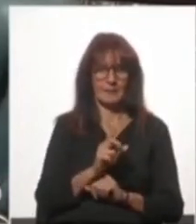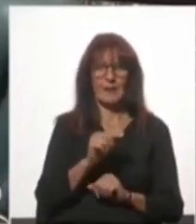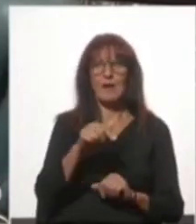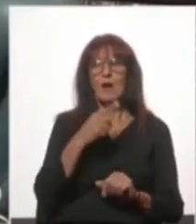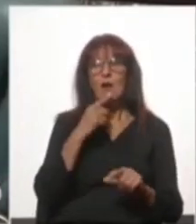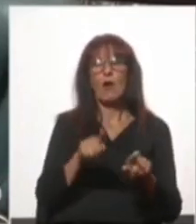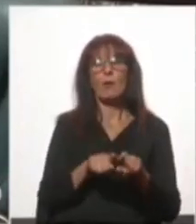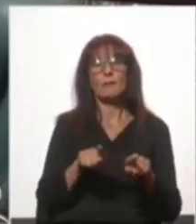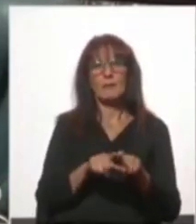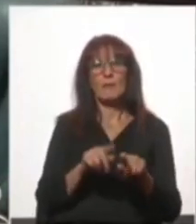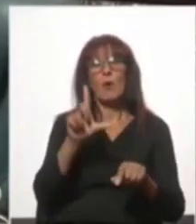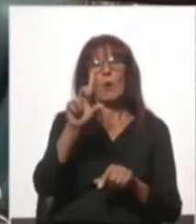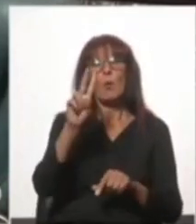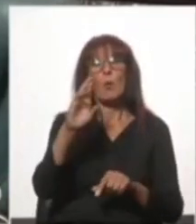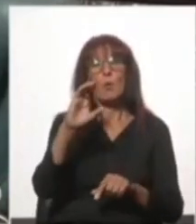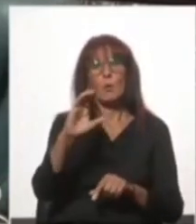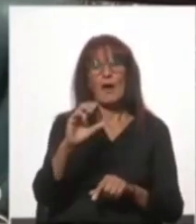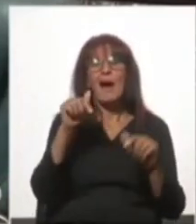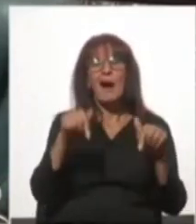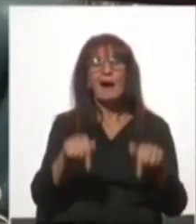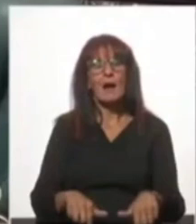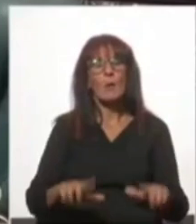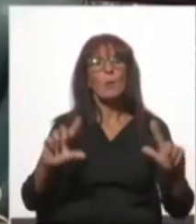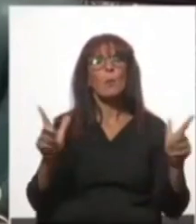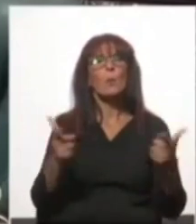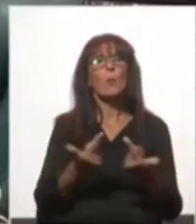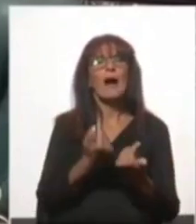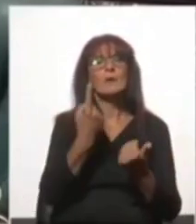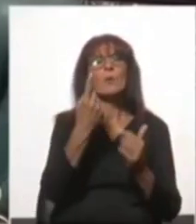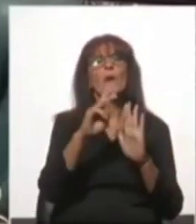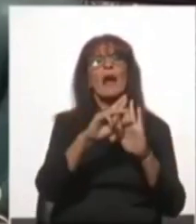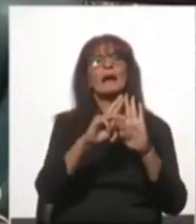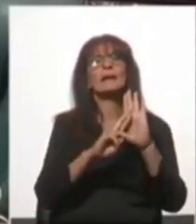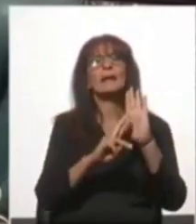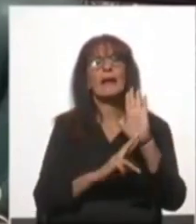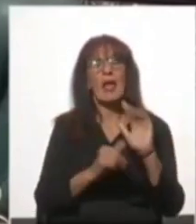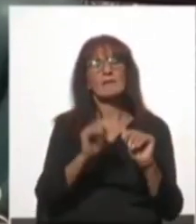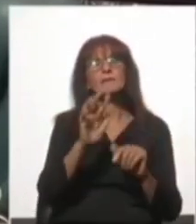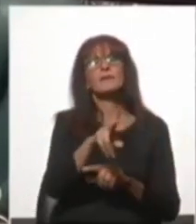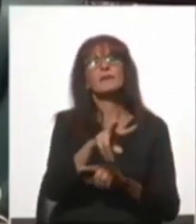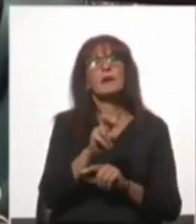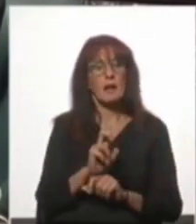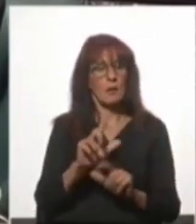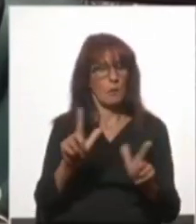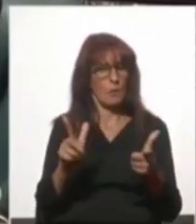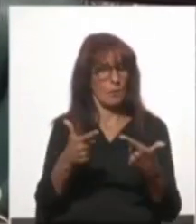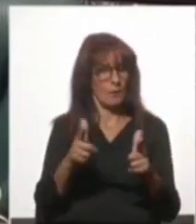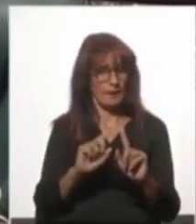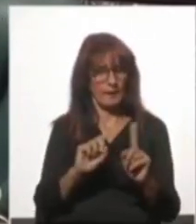la ley de urgencia. Acá no hay una regla fiscal, simplemente hay